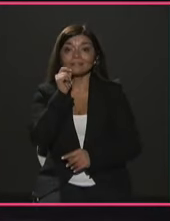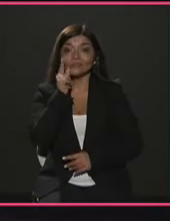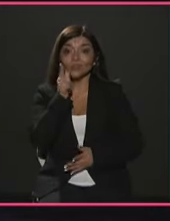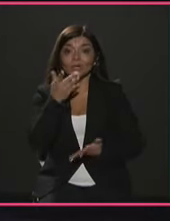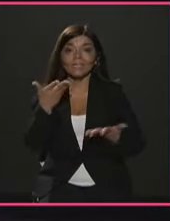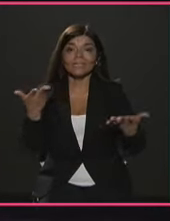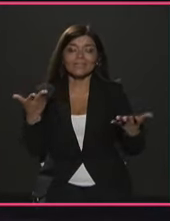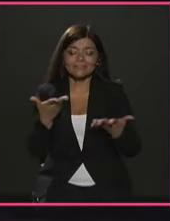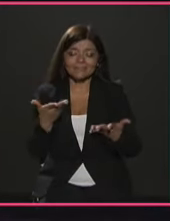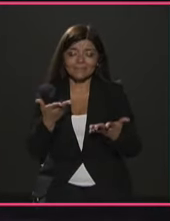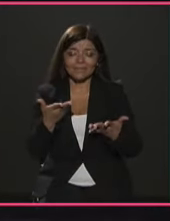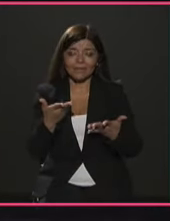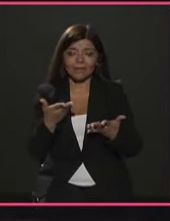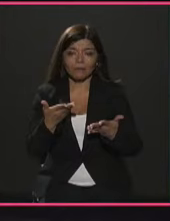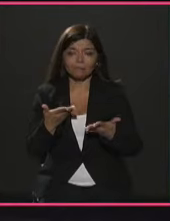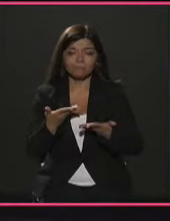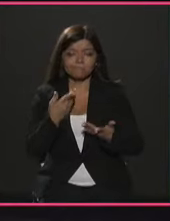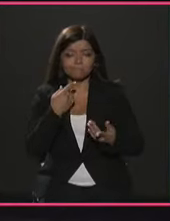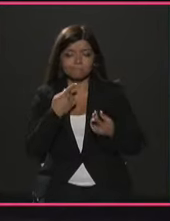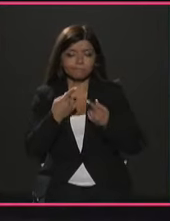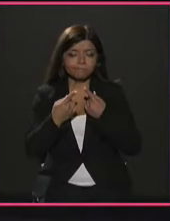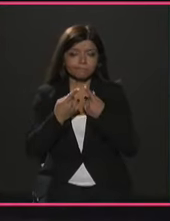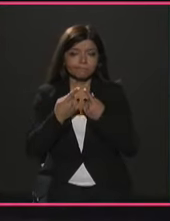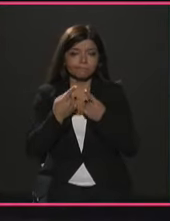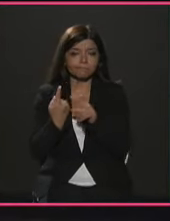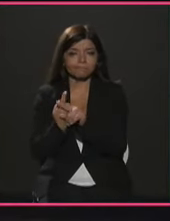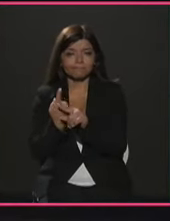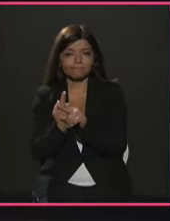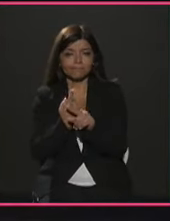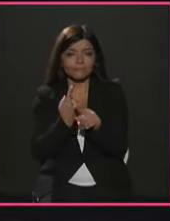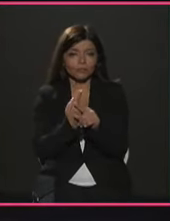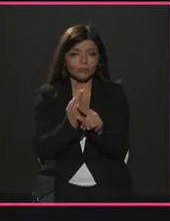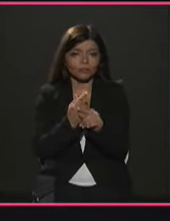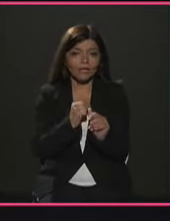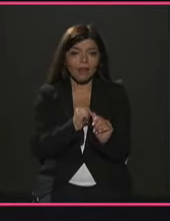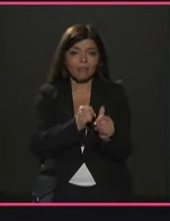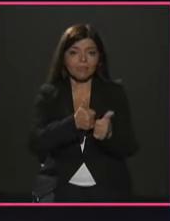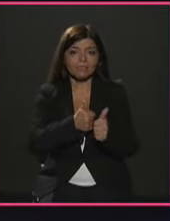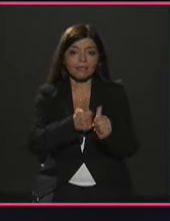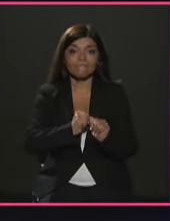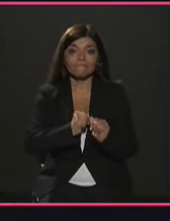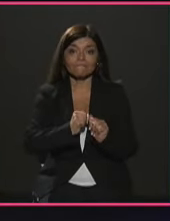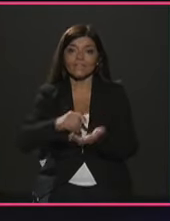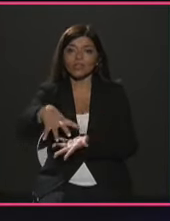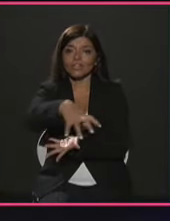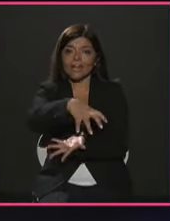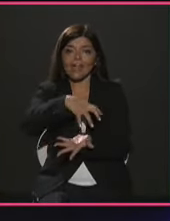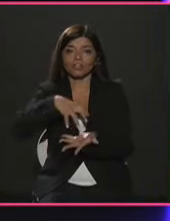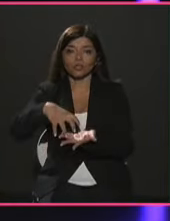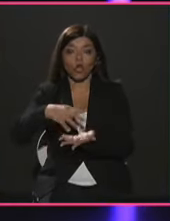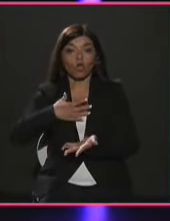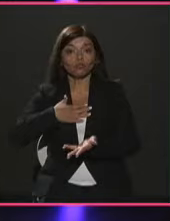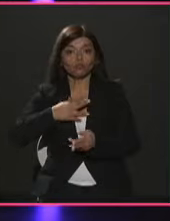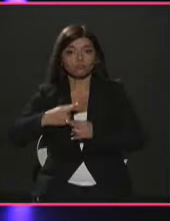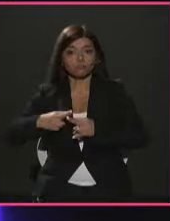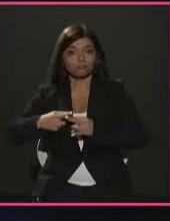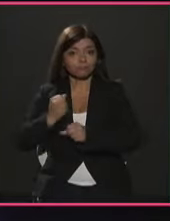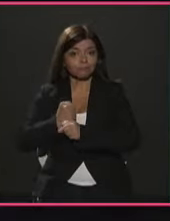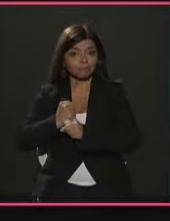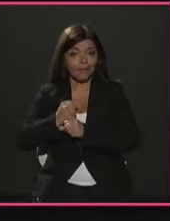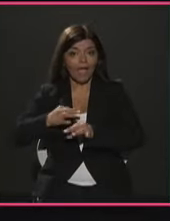fundamentalmente es poner en esa discusión eh el desafío de las ciudades ya yo soy urbanista